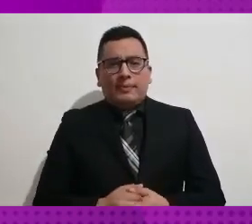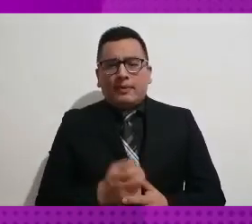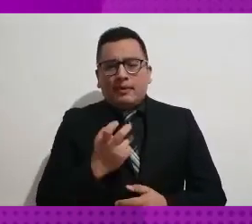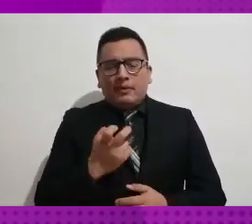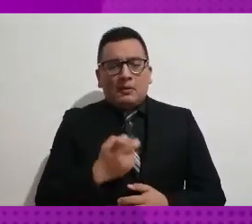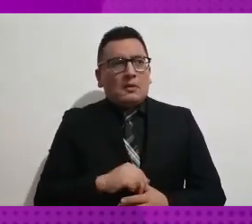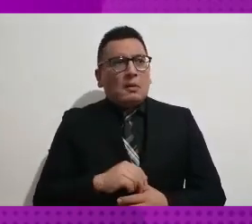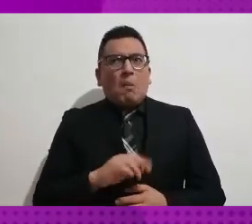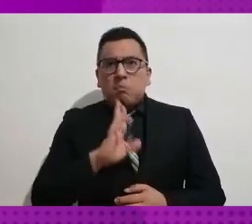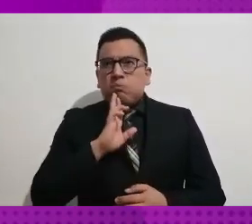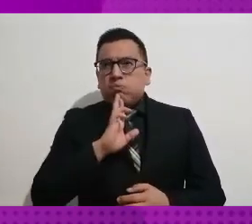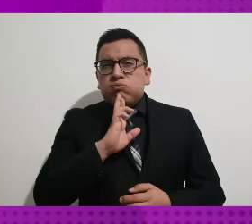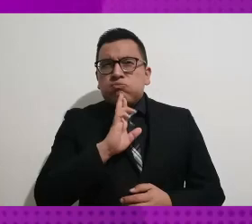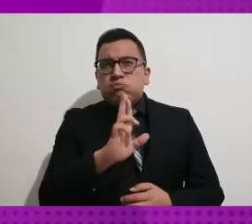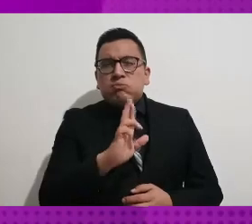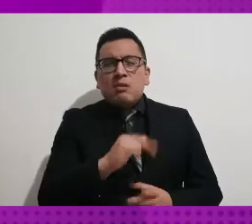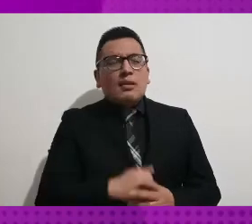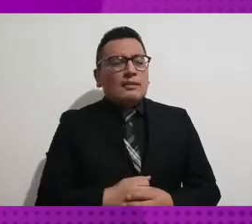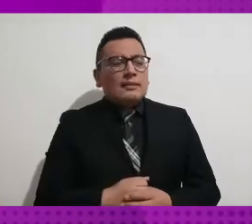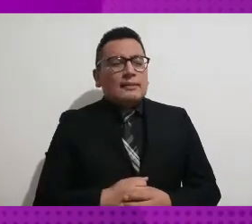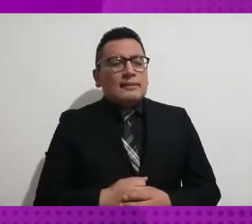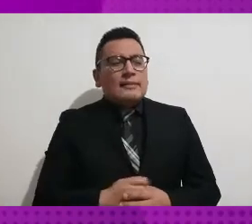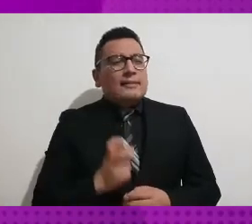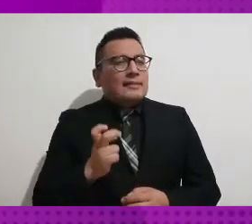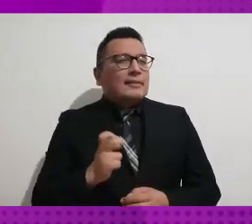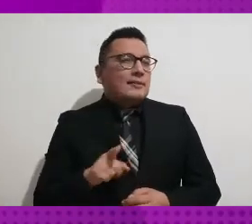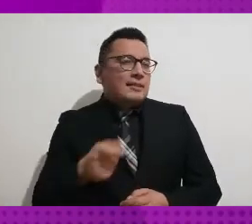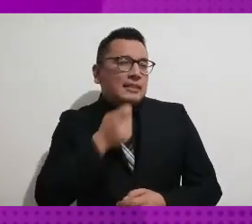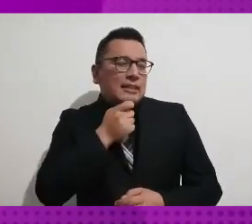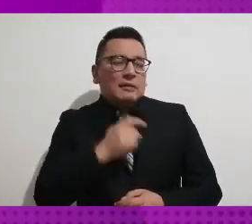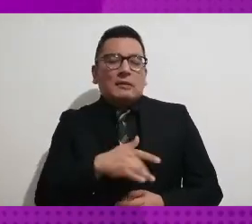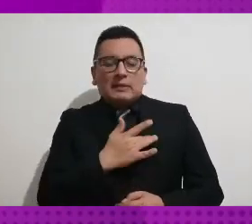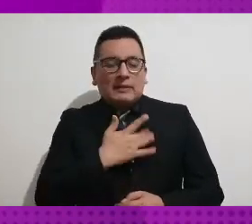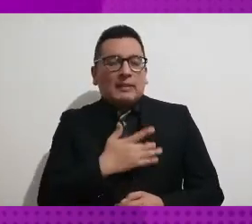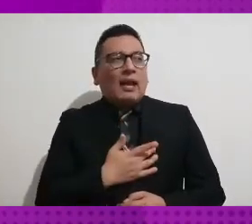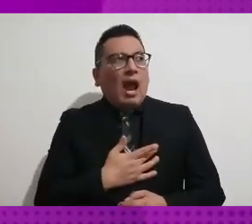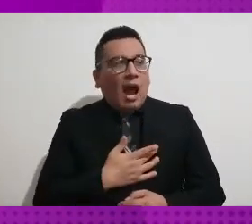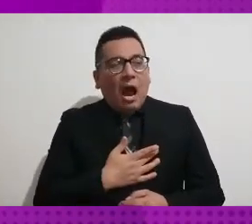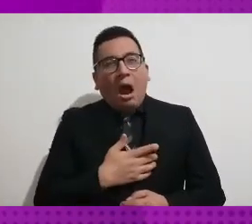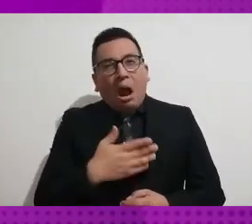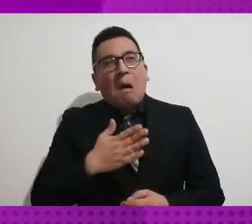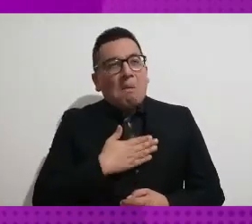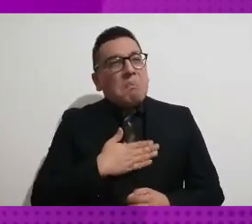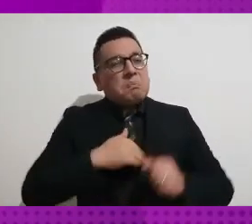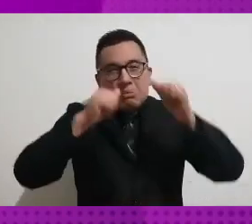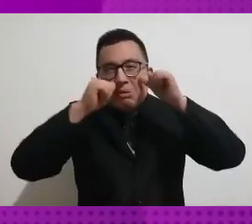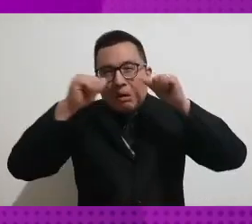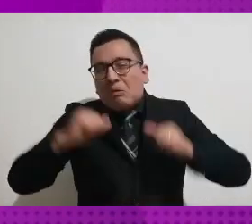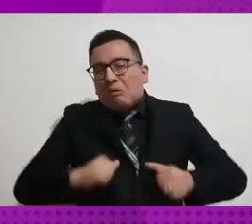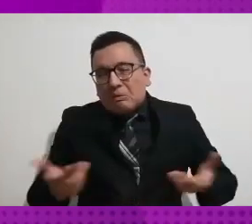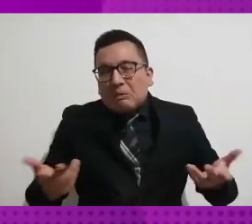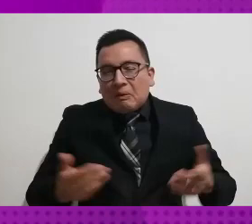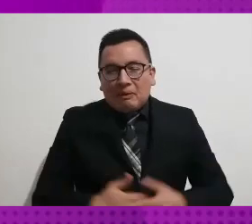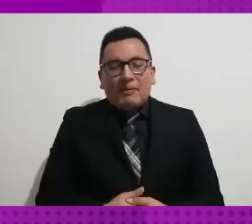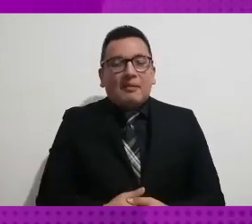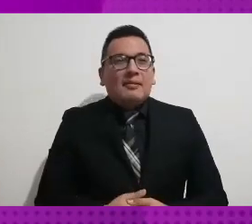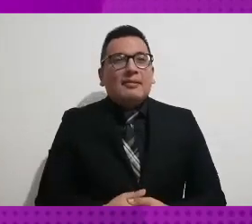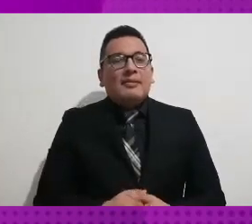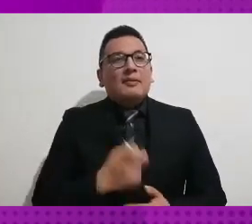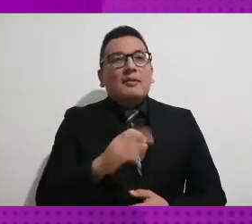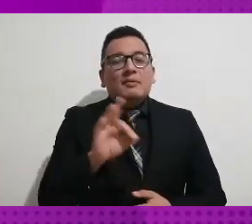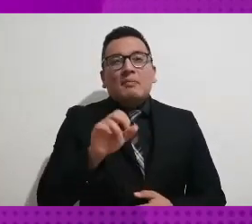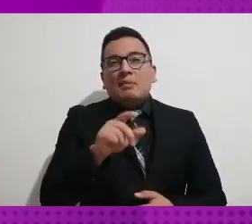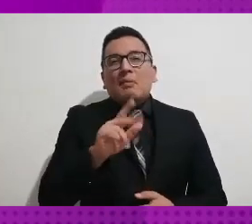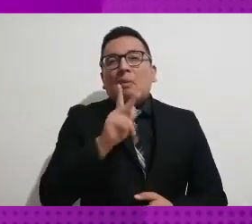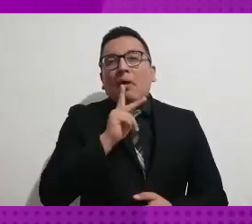pueda responder, pues para él es sentirse parte de, y además es como si muchos papás llevan a su hijo, vamos